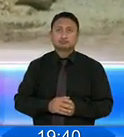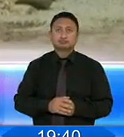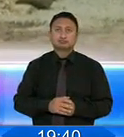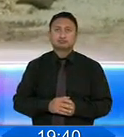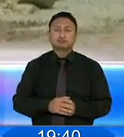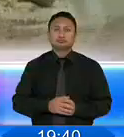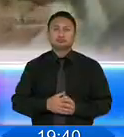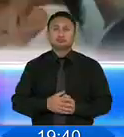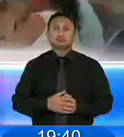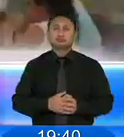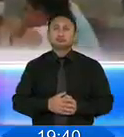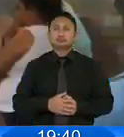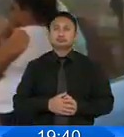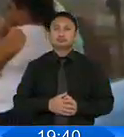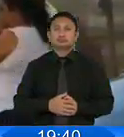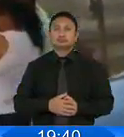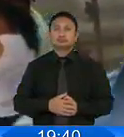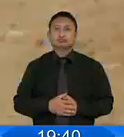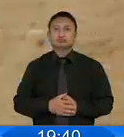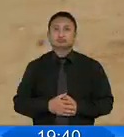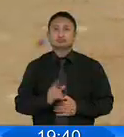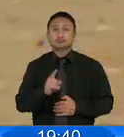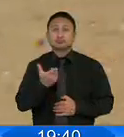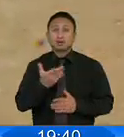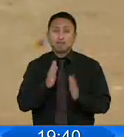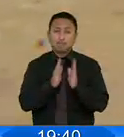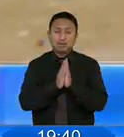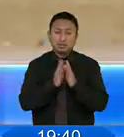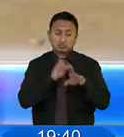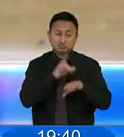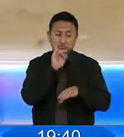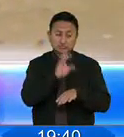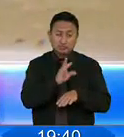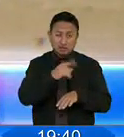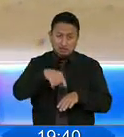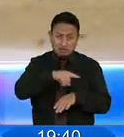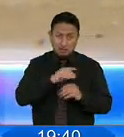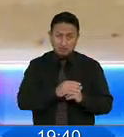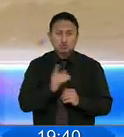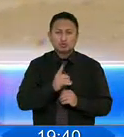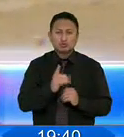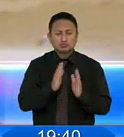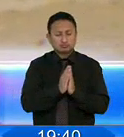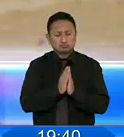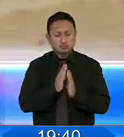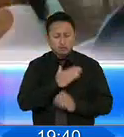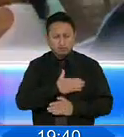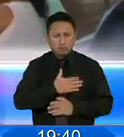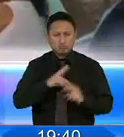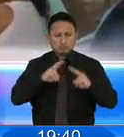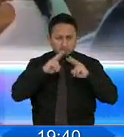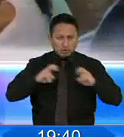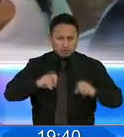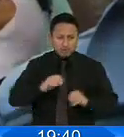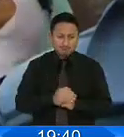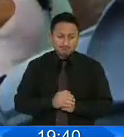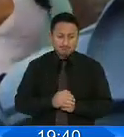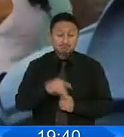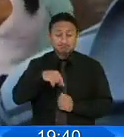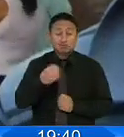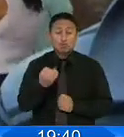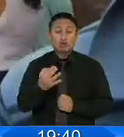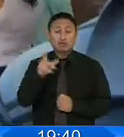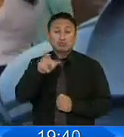hecho delictivo. Lo único que pido que no se quede en la impunidad como todos los crímenes que se quedan. ¿Cuántos muertos hay y sigue